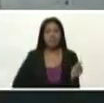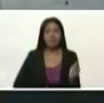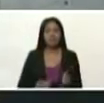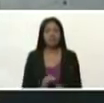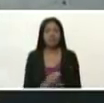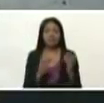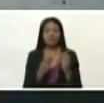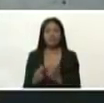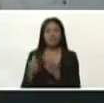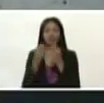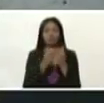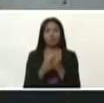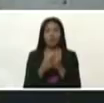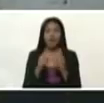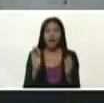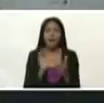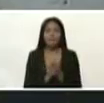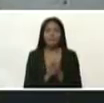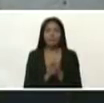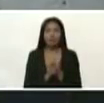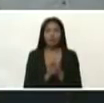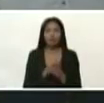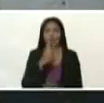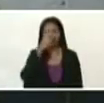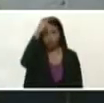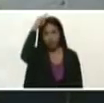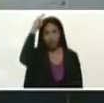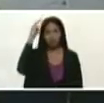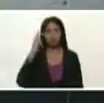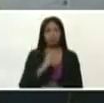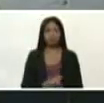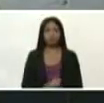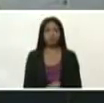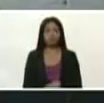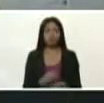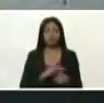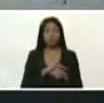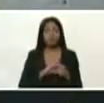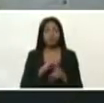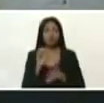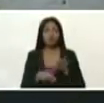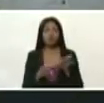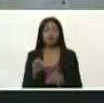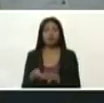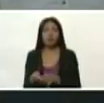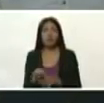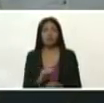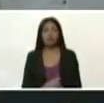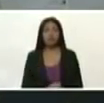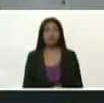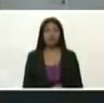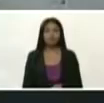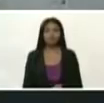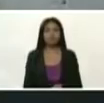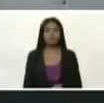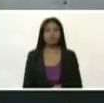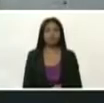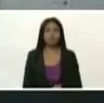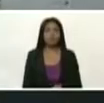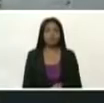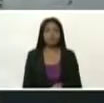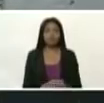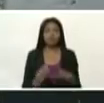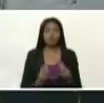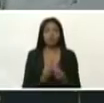la economía, compañero Tarek El Aissami, el ministro de Agricultura, Castro Soteldo, con